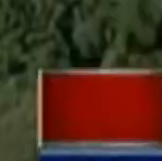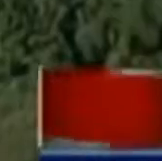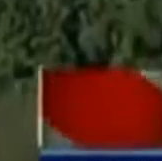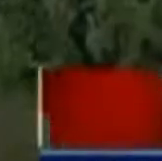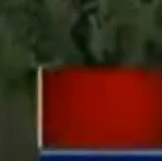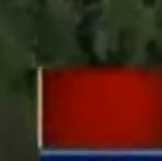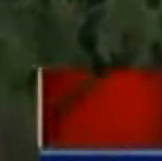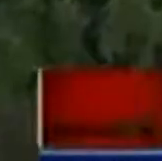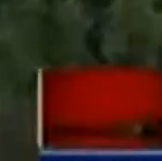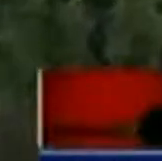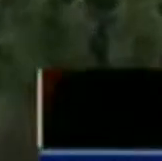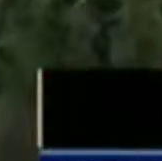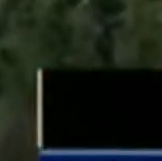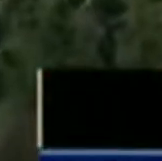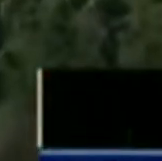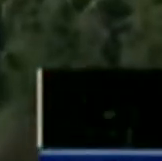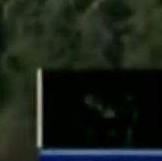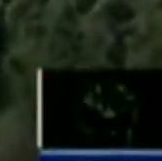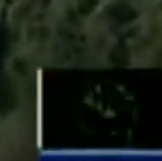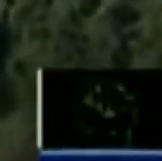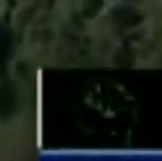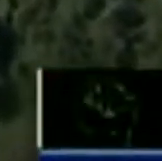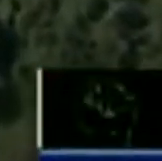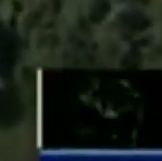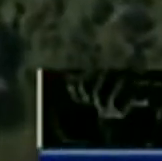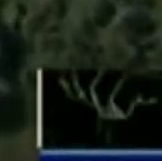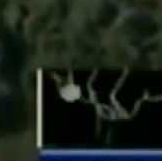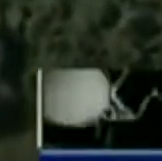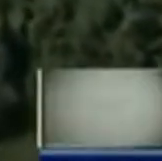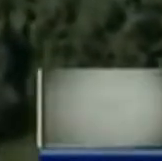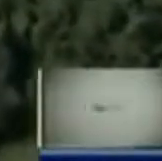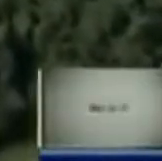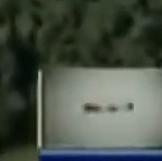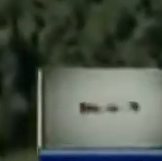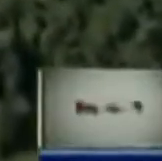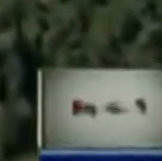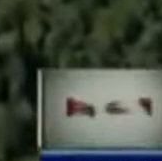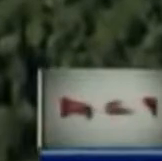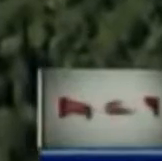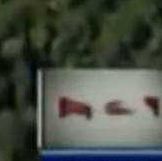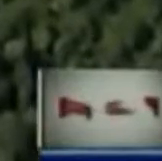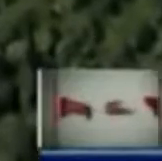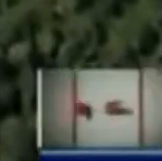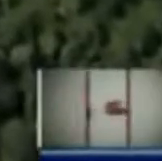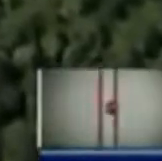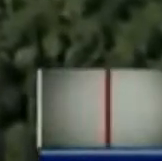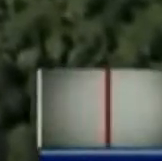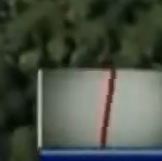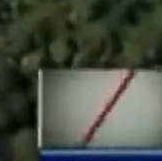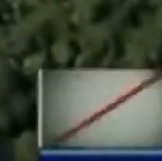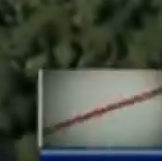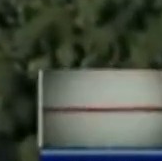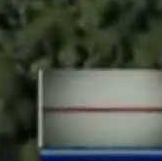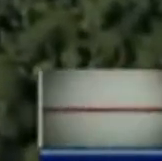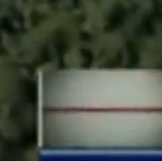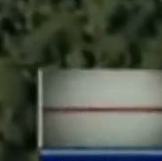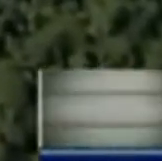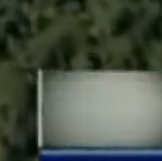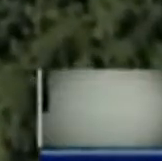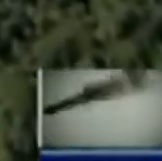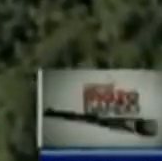pueblo pueblo levanta la cara que la noche oscura me llega a su